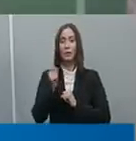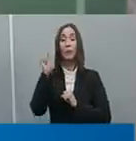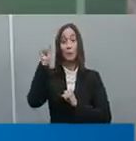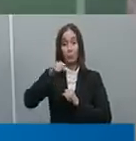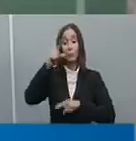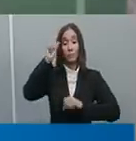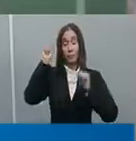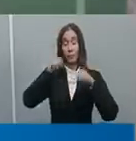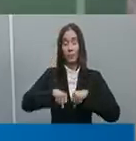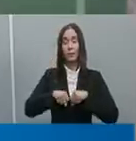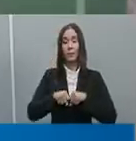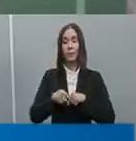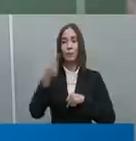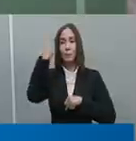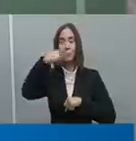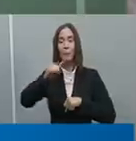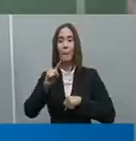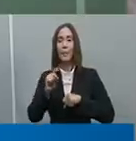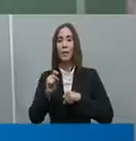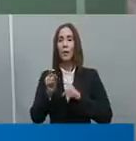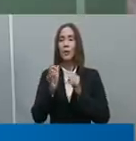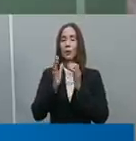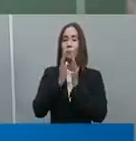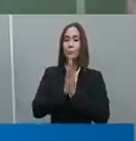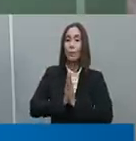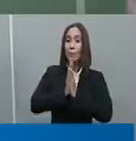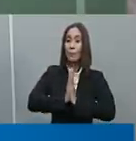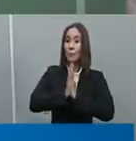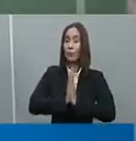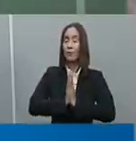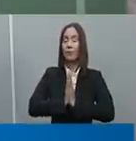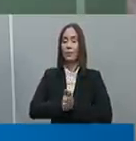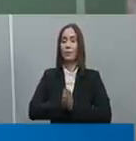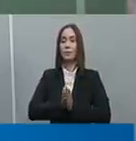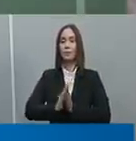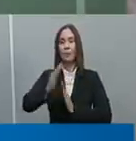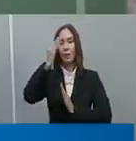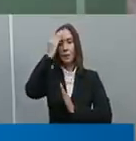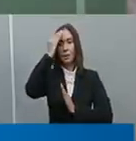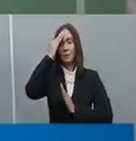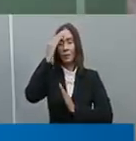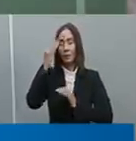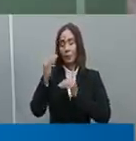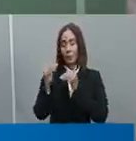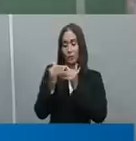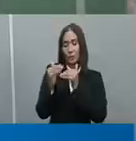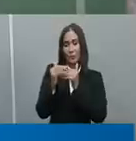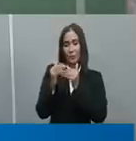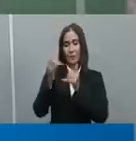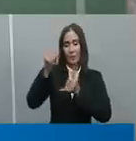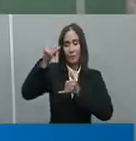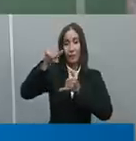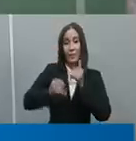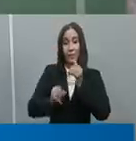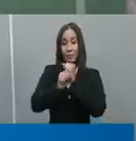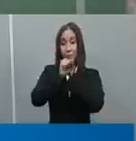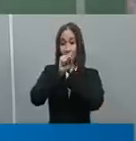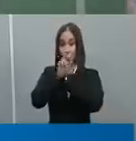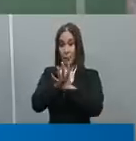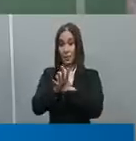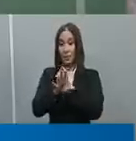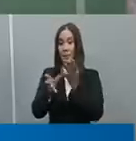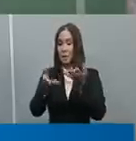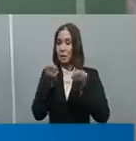los líderes y a toda la sociedad. Entendemos que en la recta final de esta campaña quieran hacer llegar mensajes a